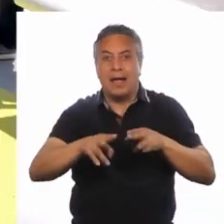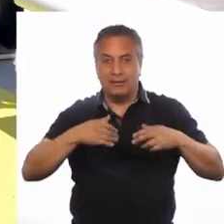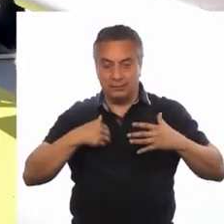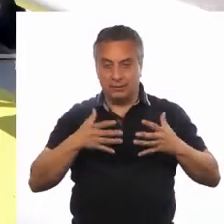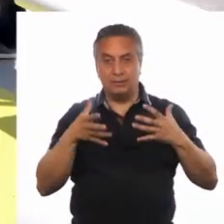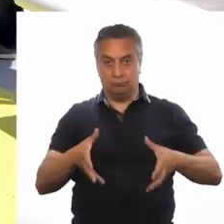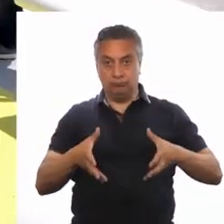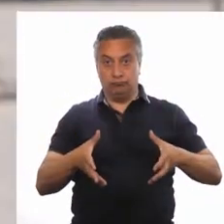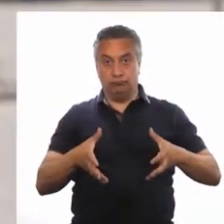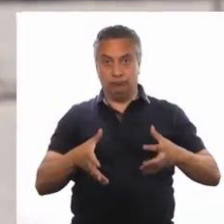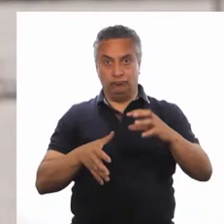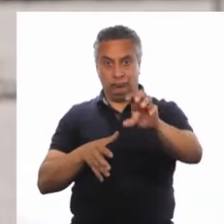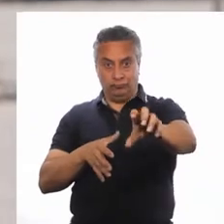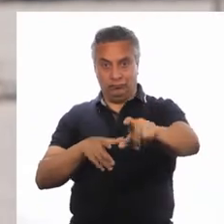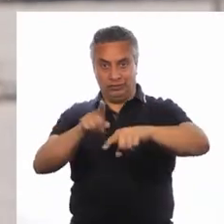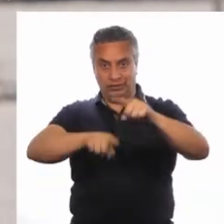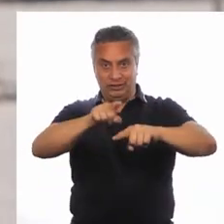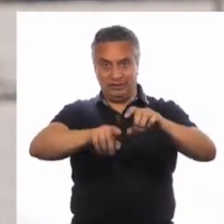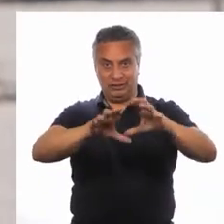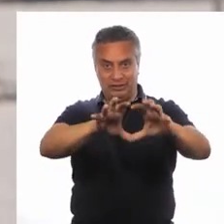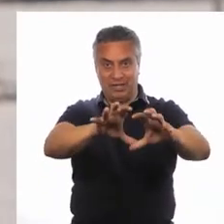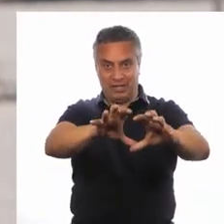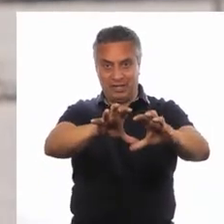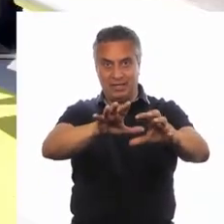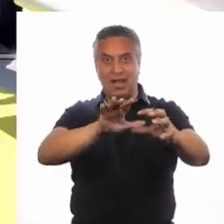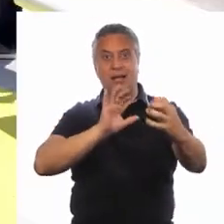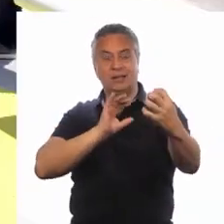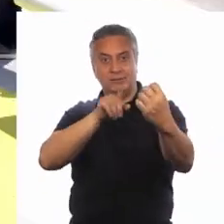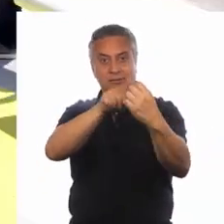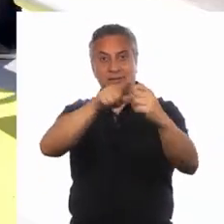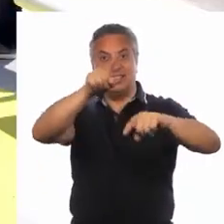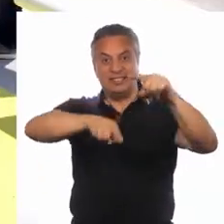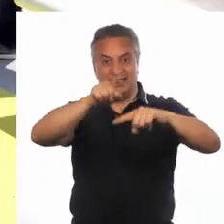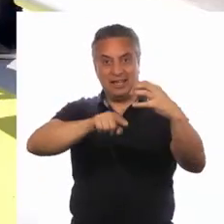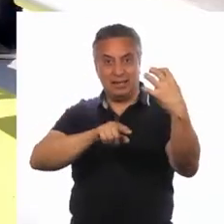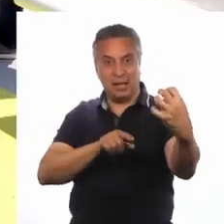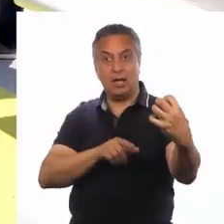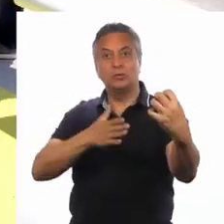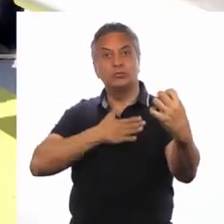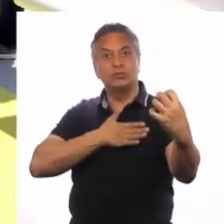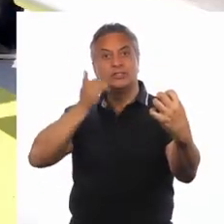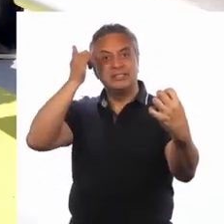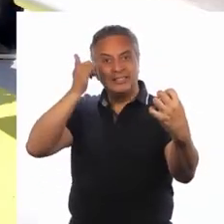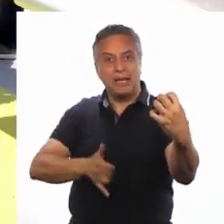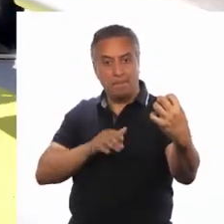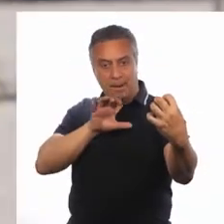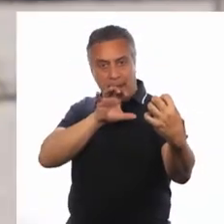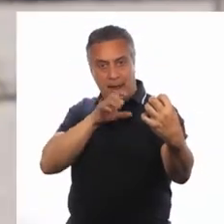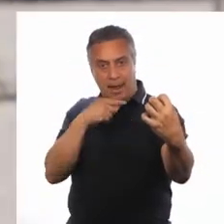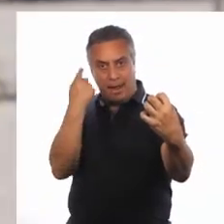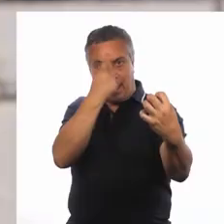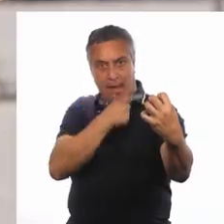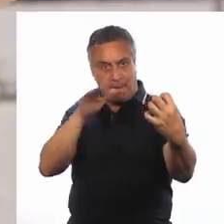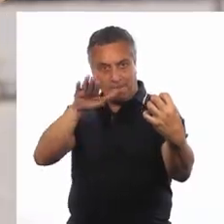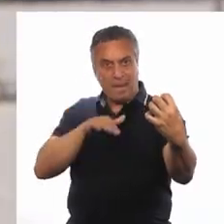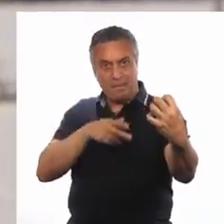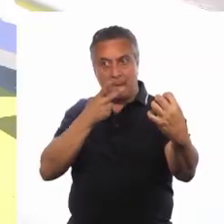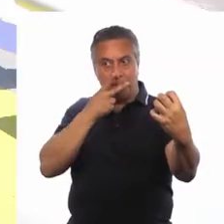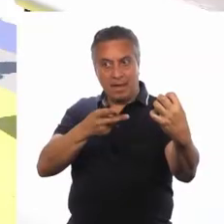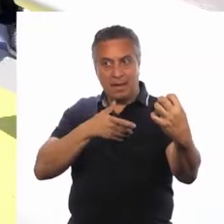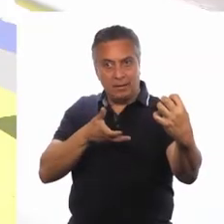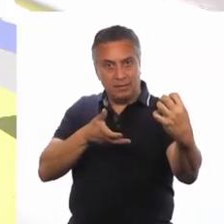voy a mover en torno a la Tierra, pero cumpliendo siempre con la misma condición, ofrecerle siempre la misma cara. Y veamos qué